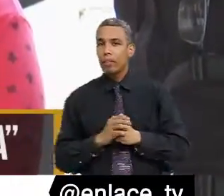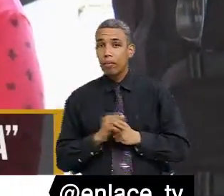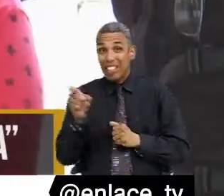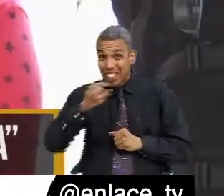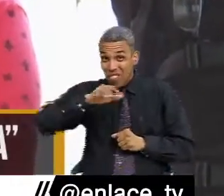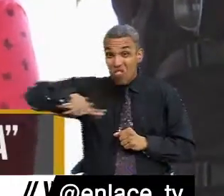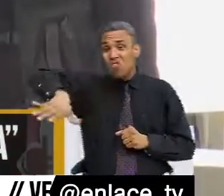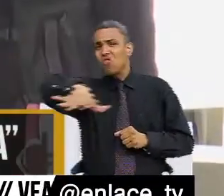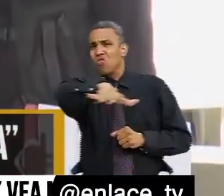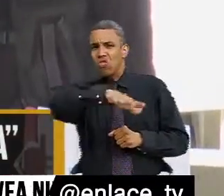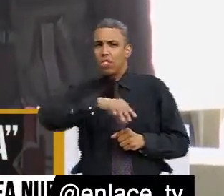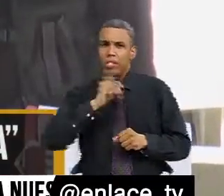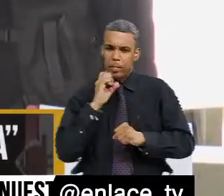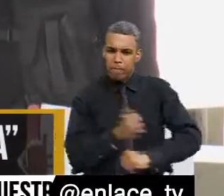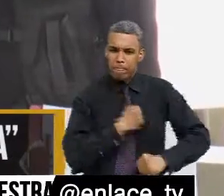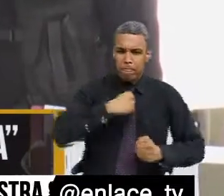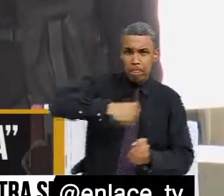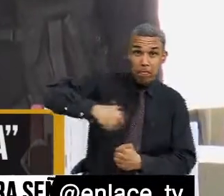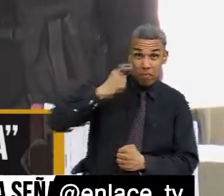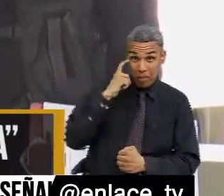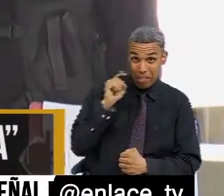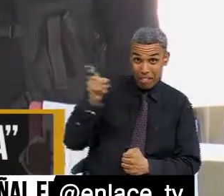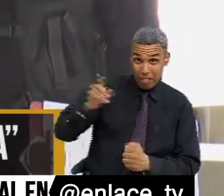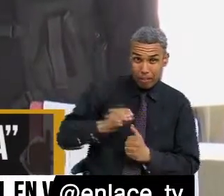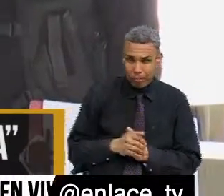con bastante énfasis en el sector